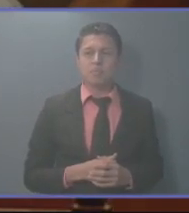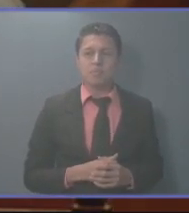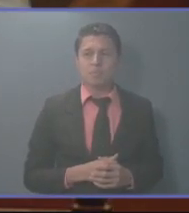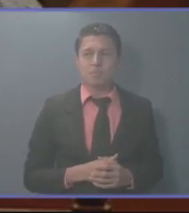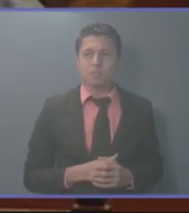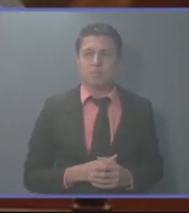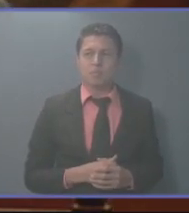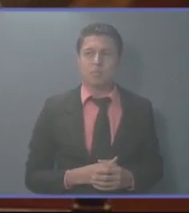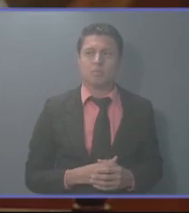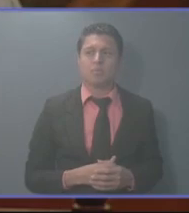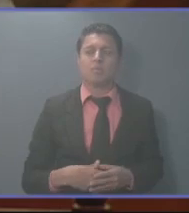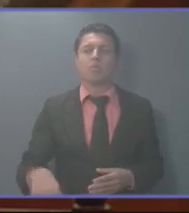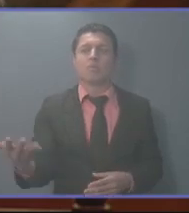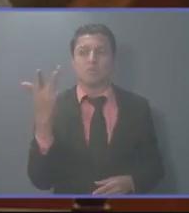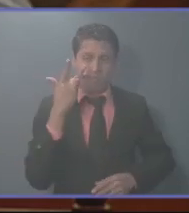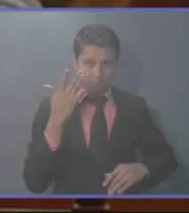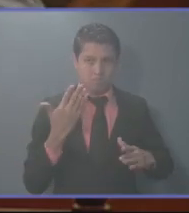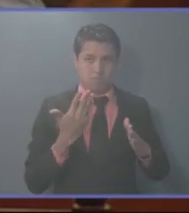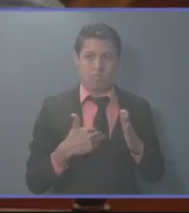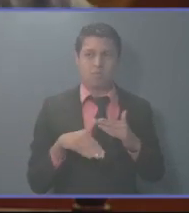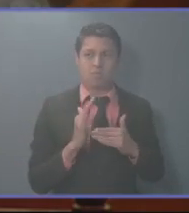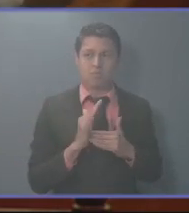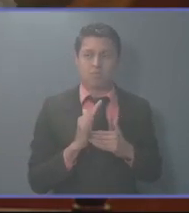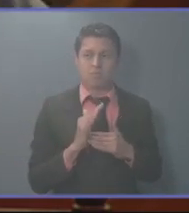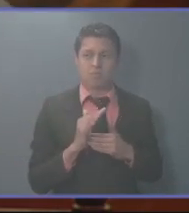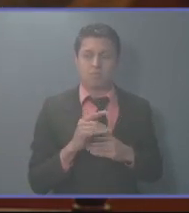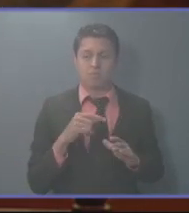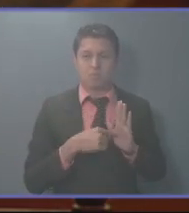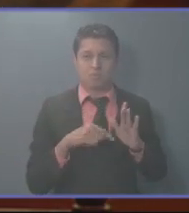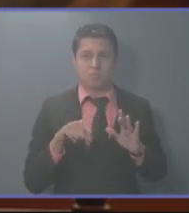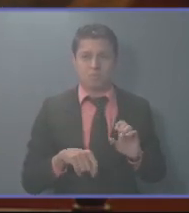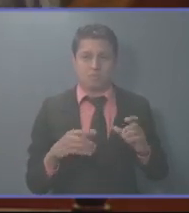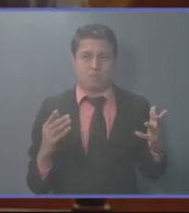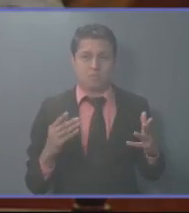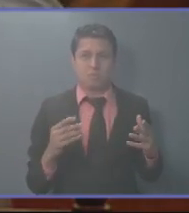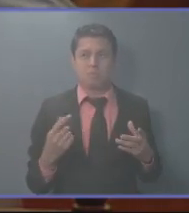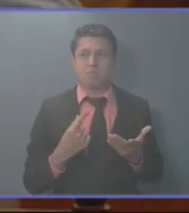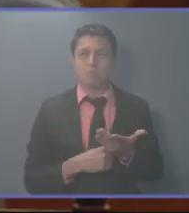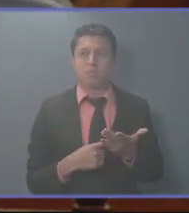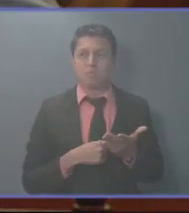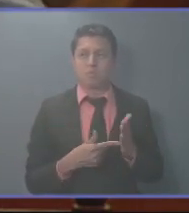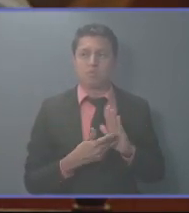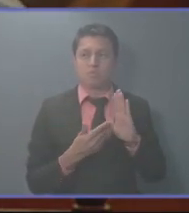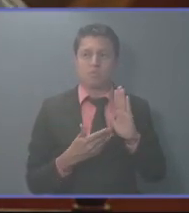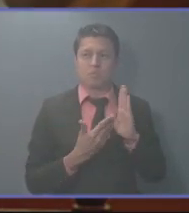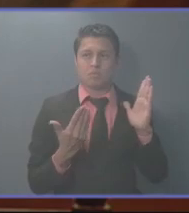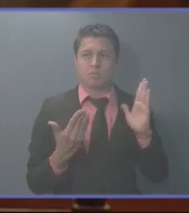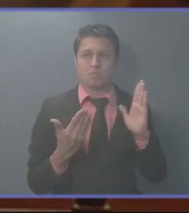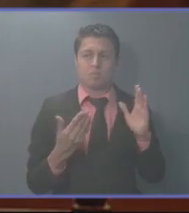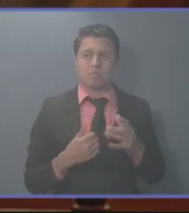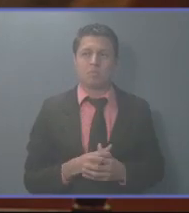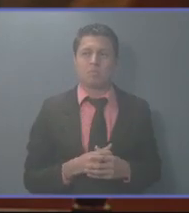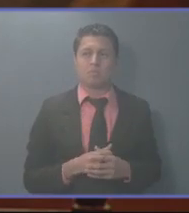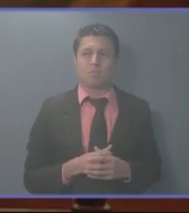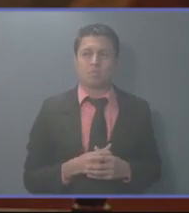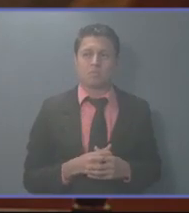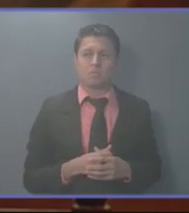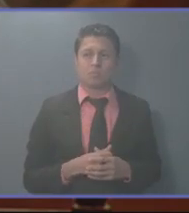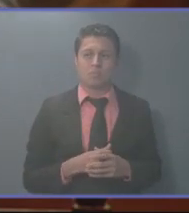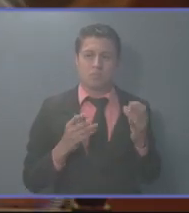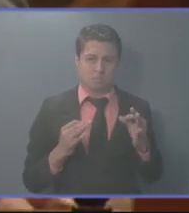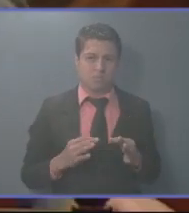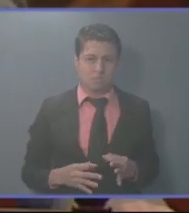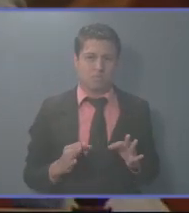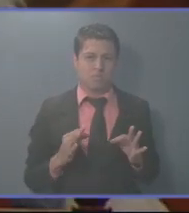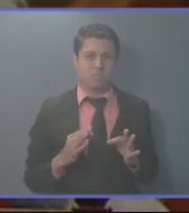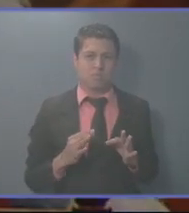peor, el riesgo mayor, es que esta puede ser secuestrada por fuerzas